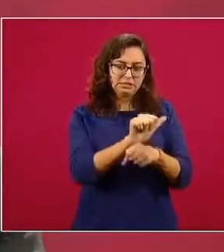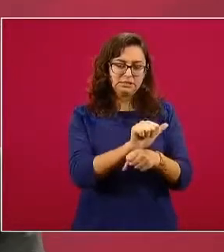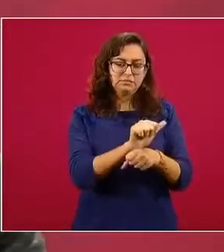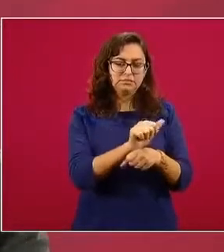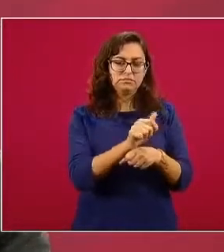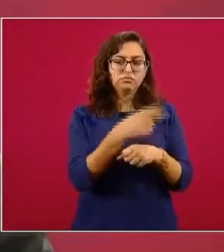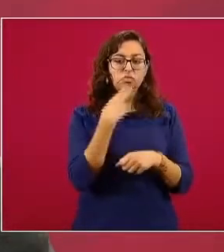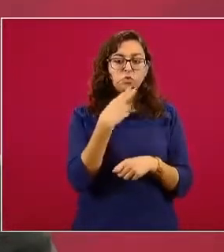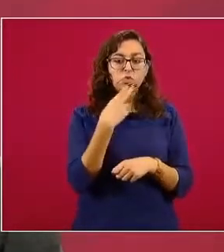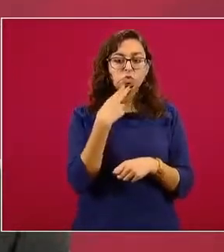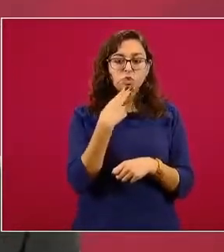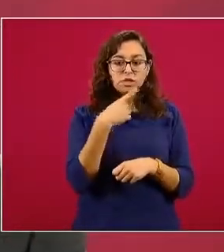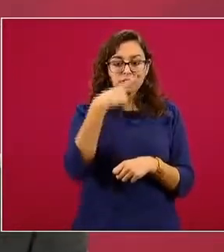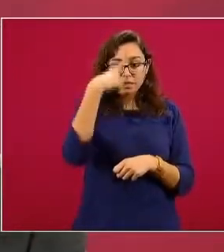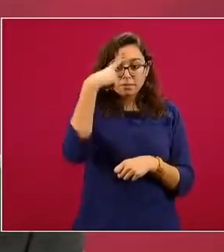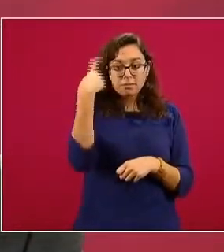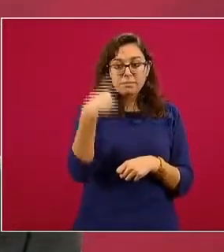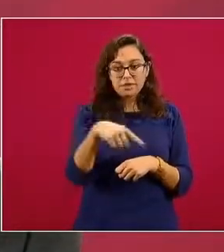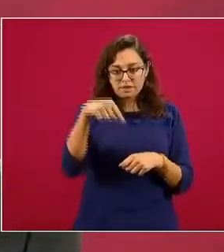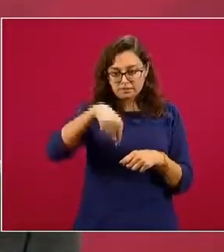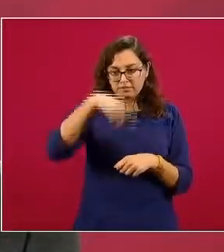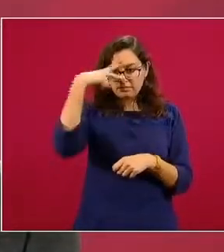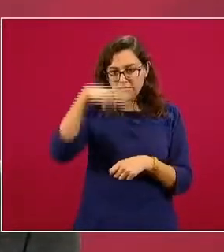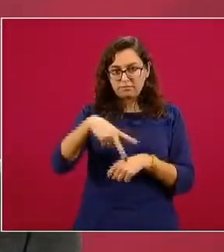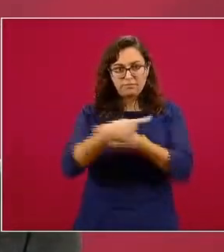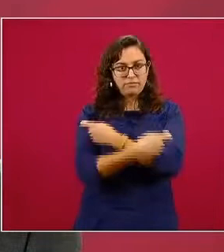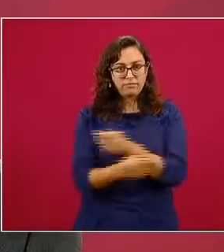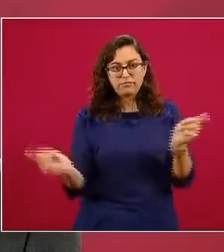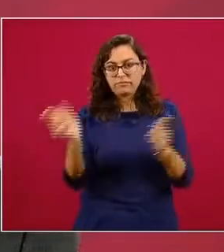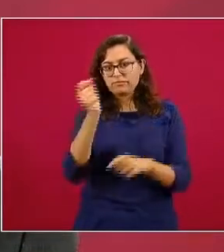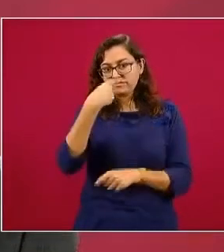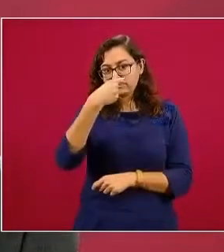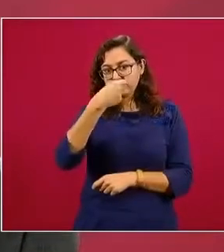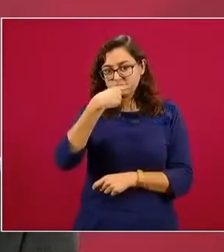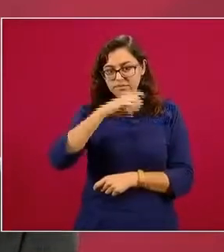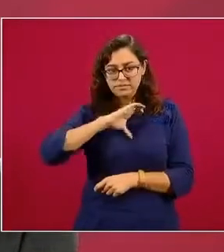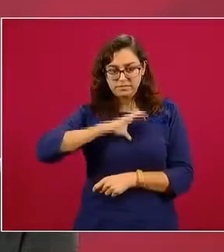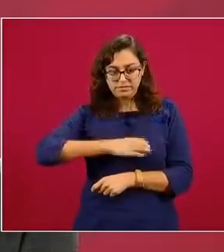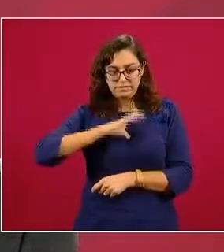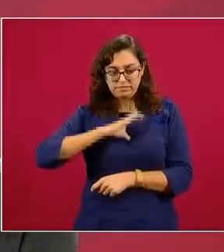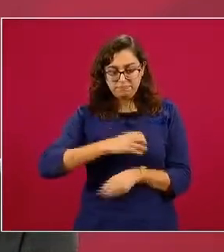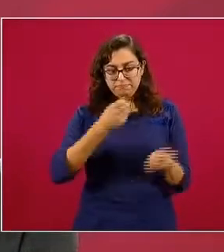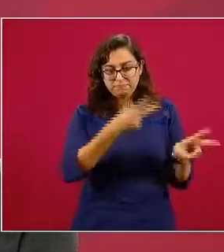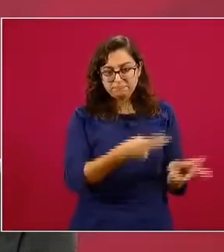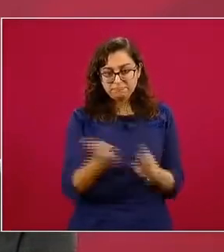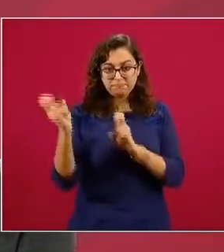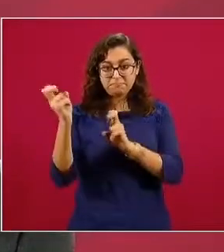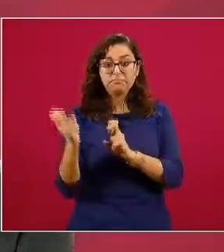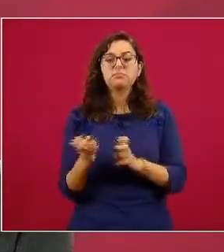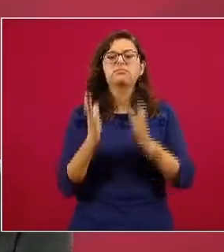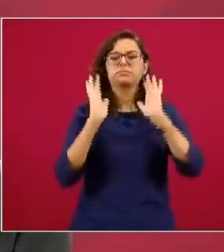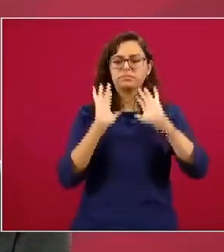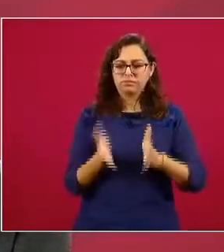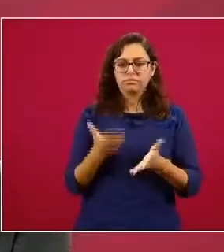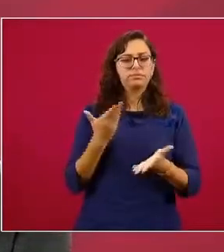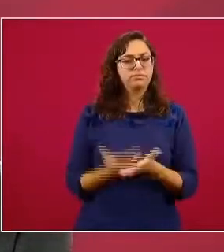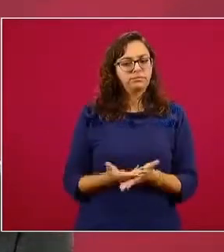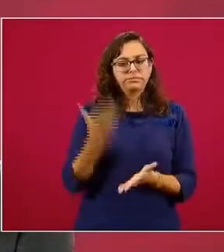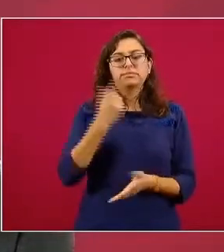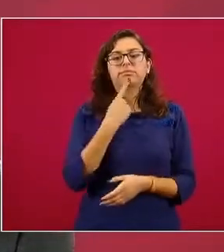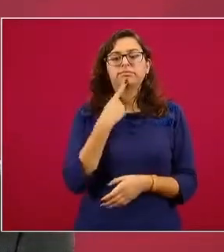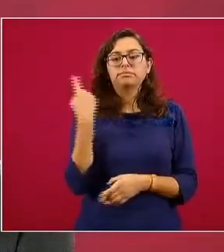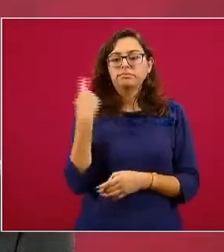como distribuidor en México. Esto fue denunciado ya inmediatamente a la